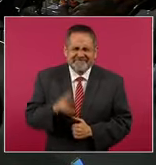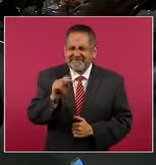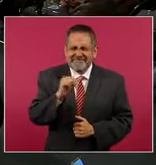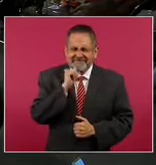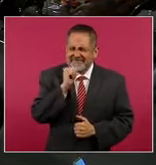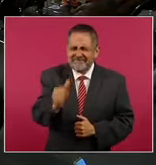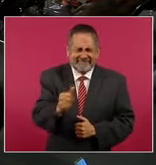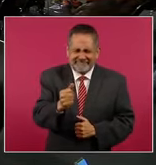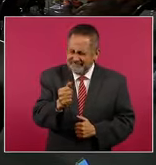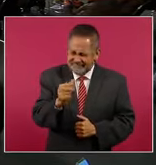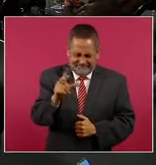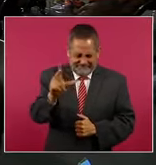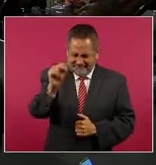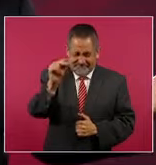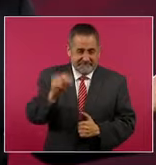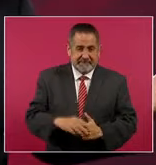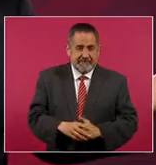No,